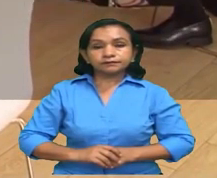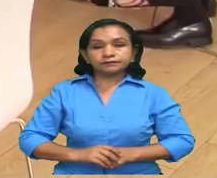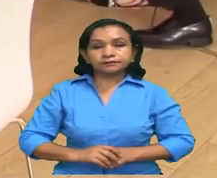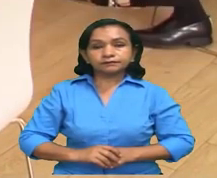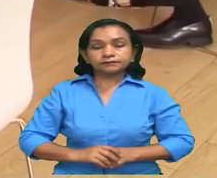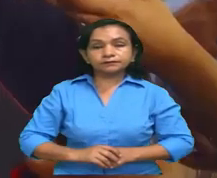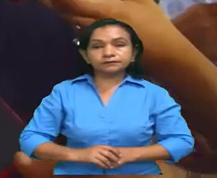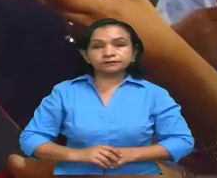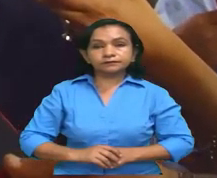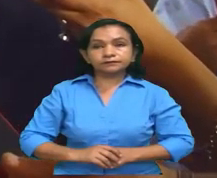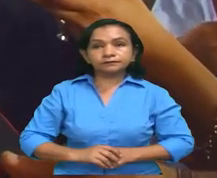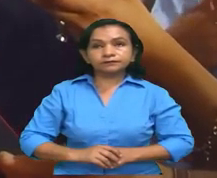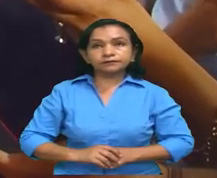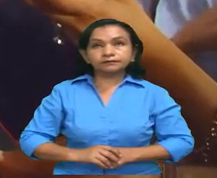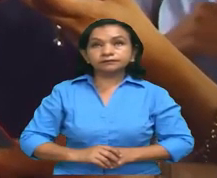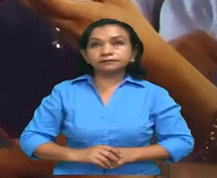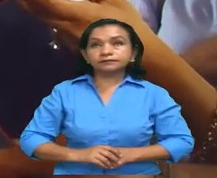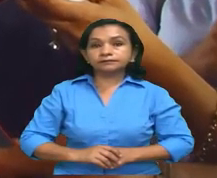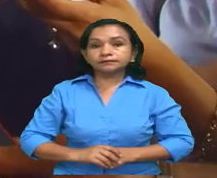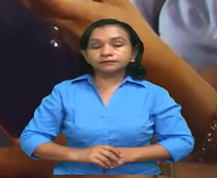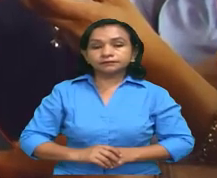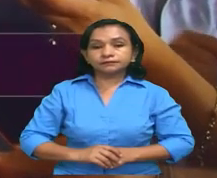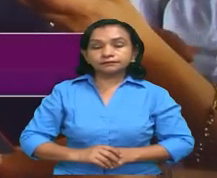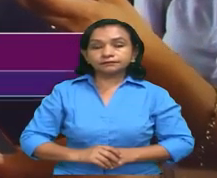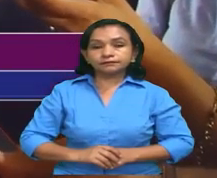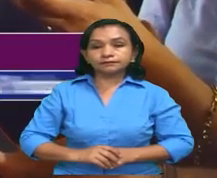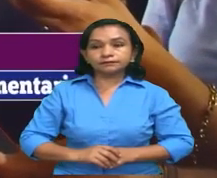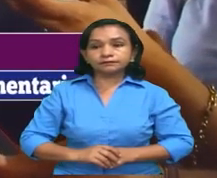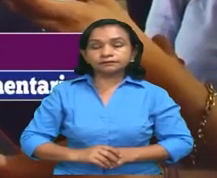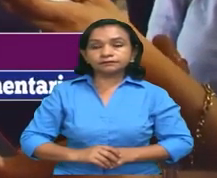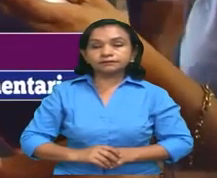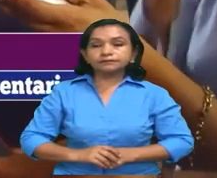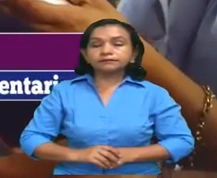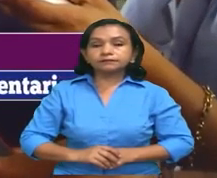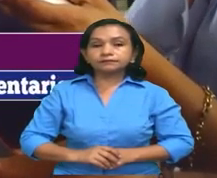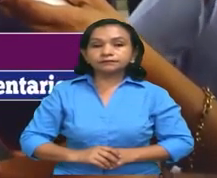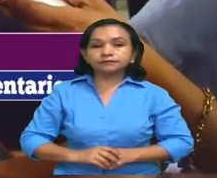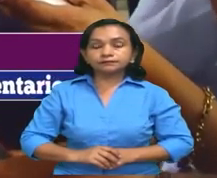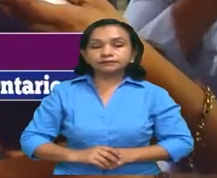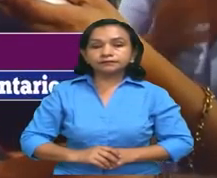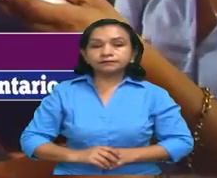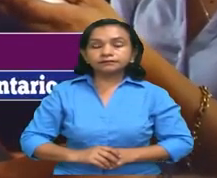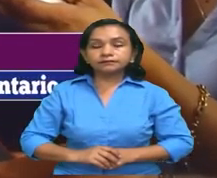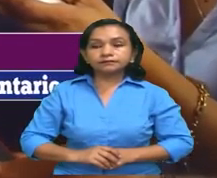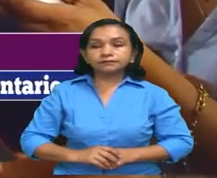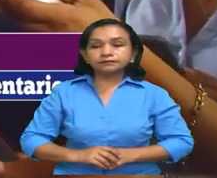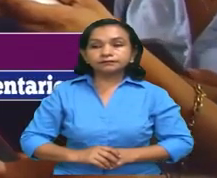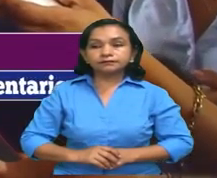una patria para todos, llena de justicia, de solidaridad y de amor.